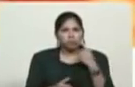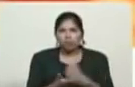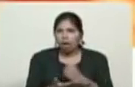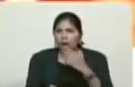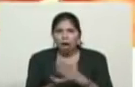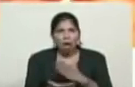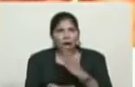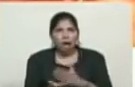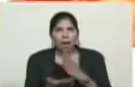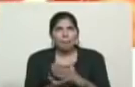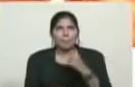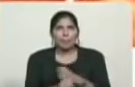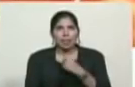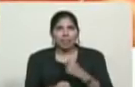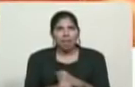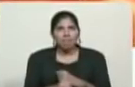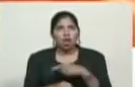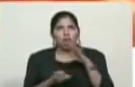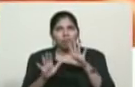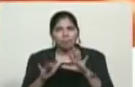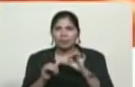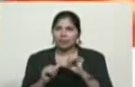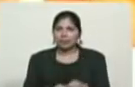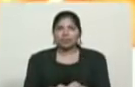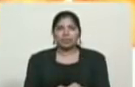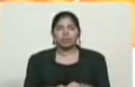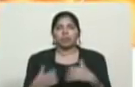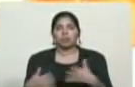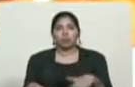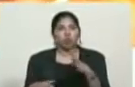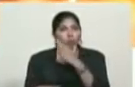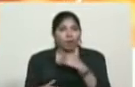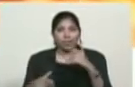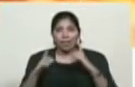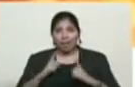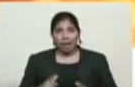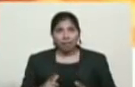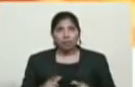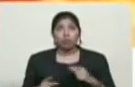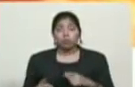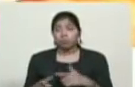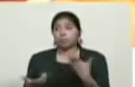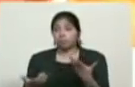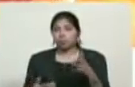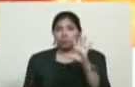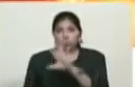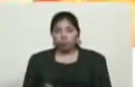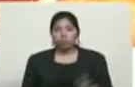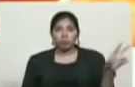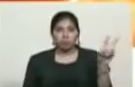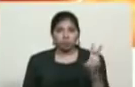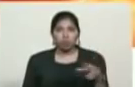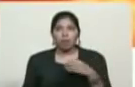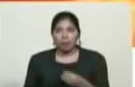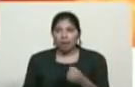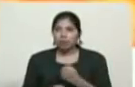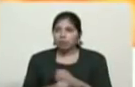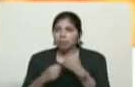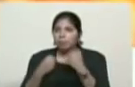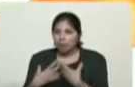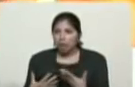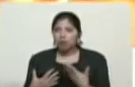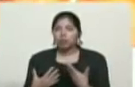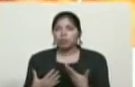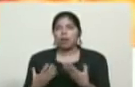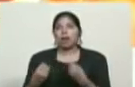que ha permitido avanzar de forma importante y contundente el restablecimiento y la vuelta a